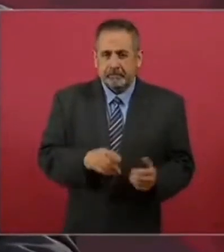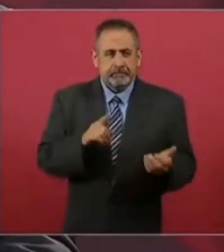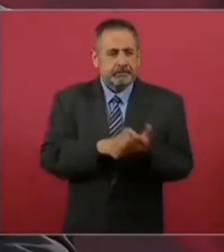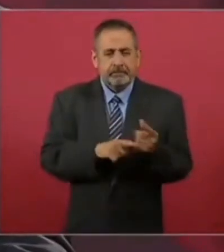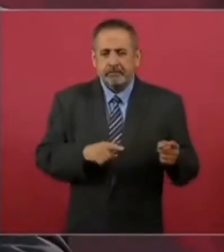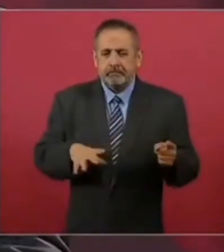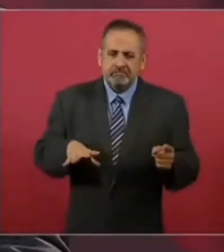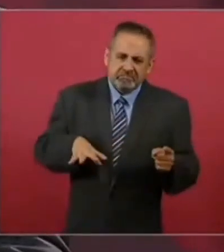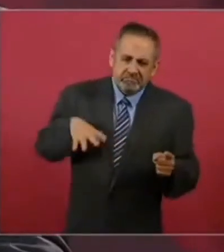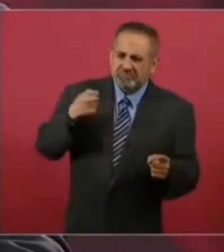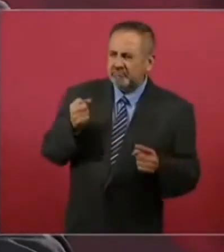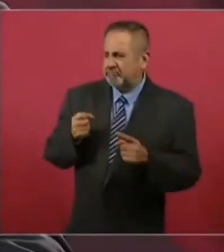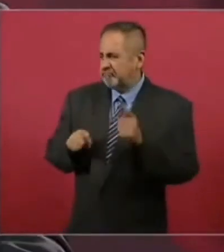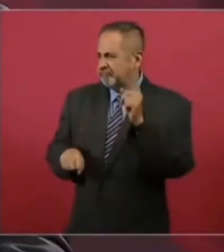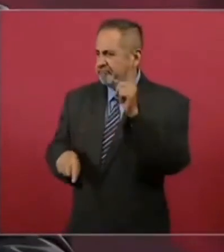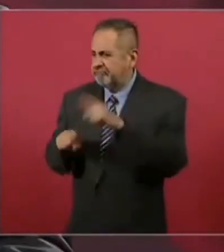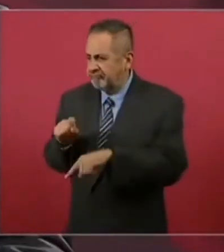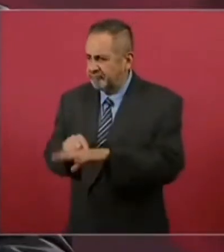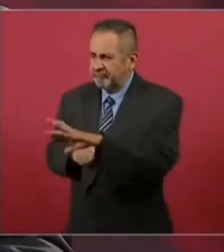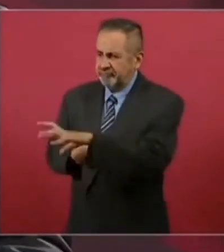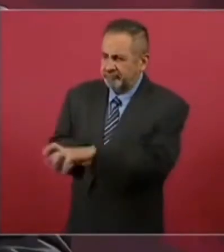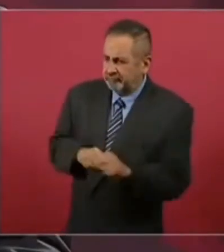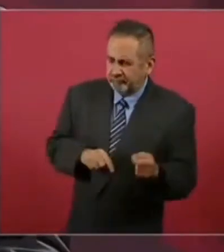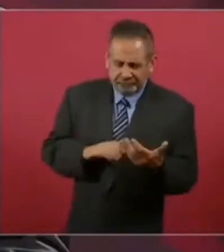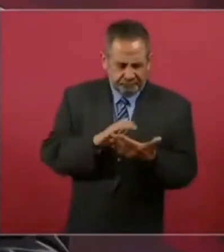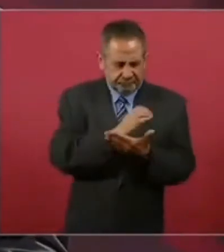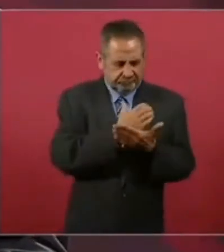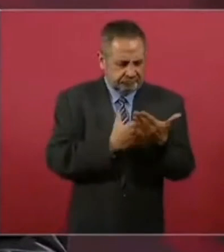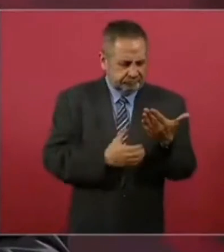abusos, saqueos, contratos leoninos,